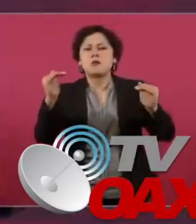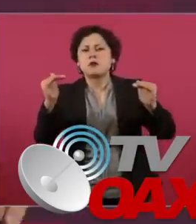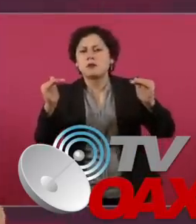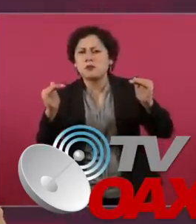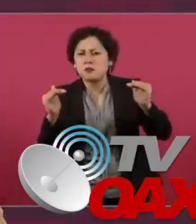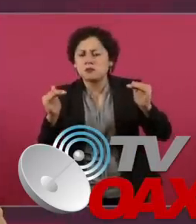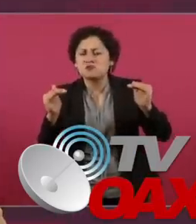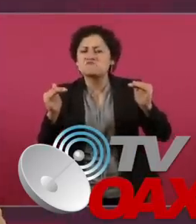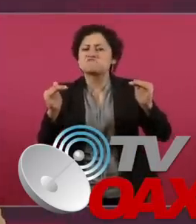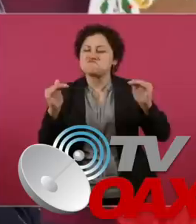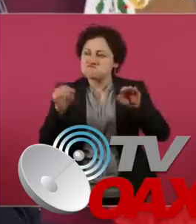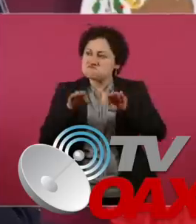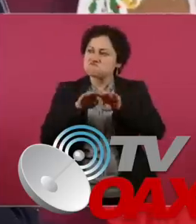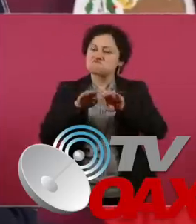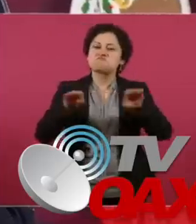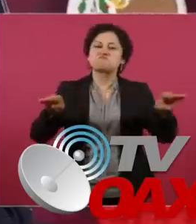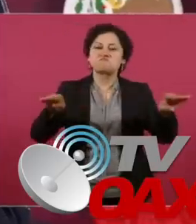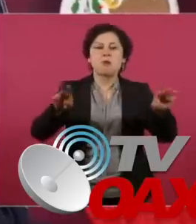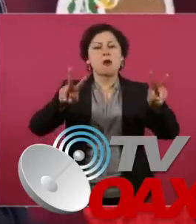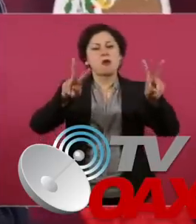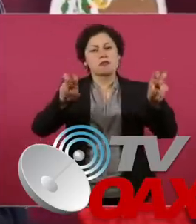mucho.